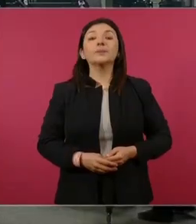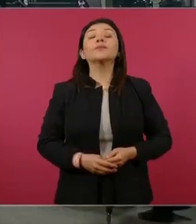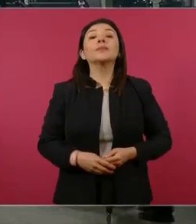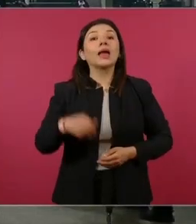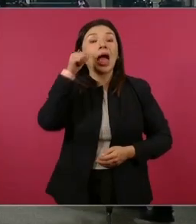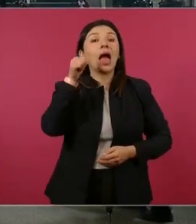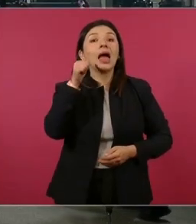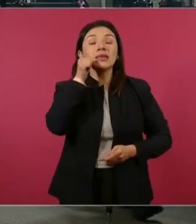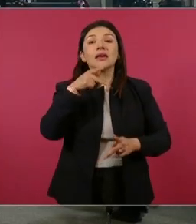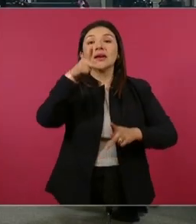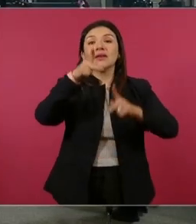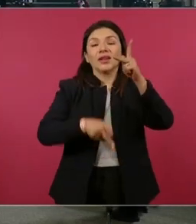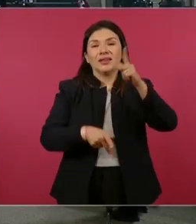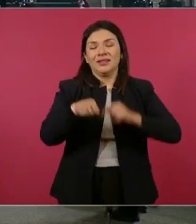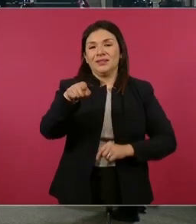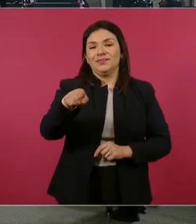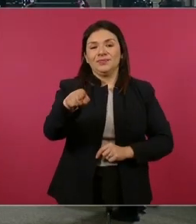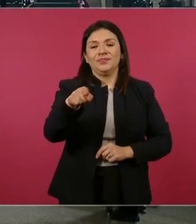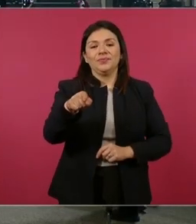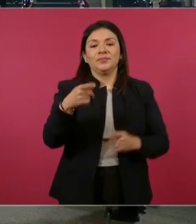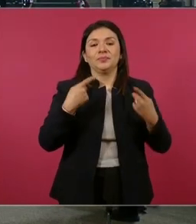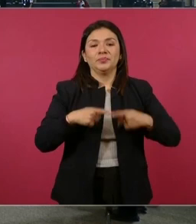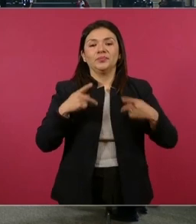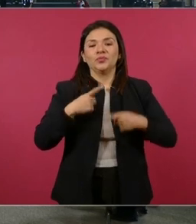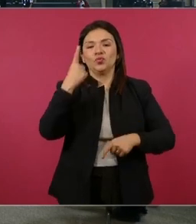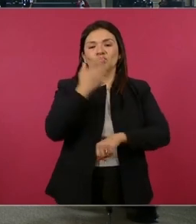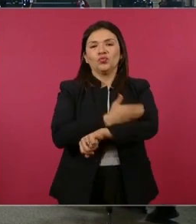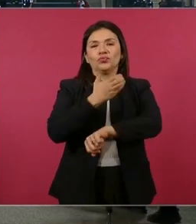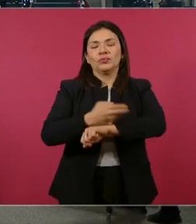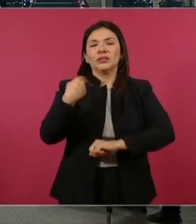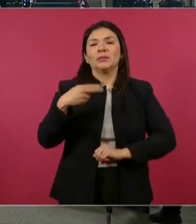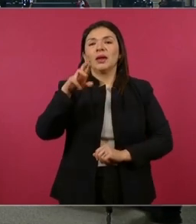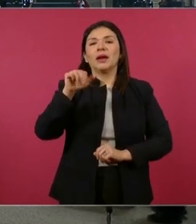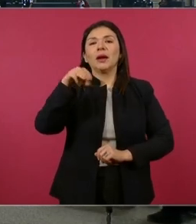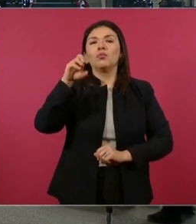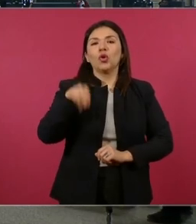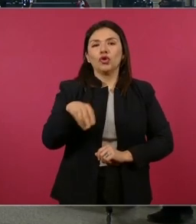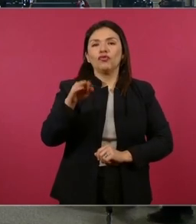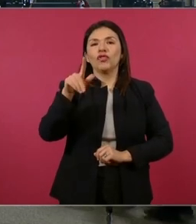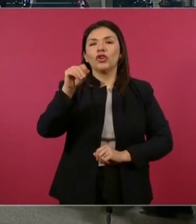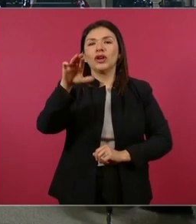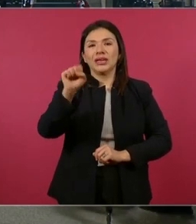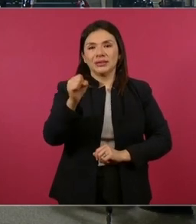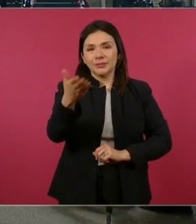Quedó pendiente un compañero, Ramón Flores.